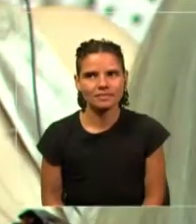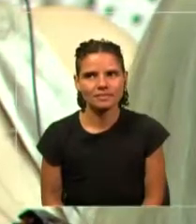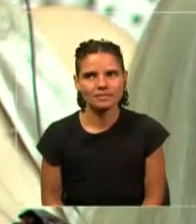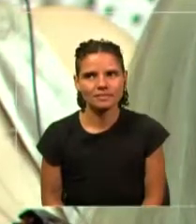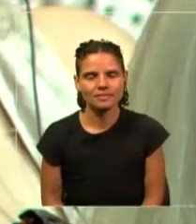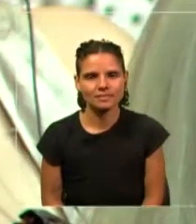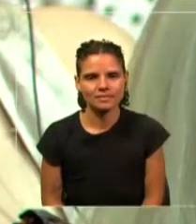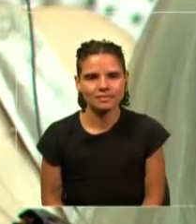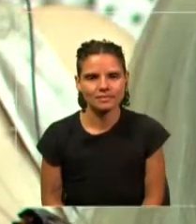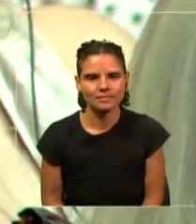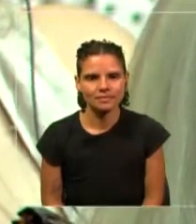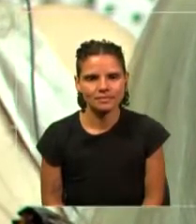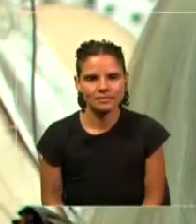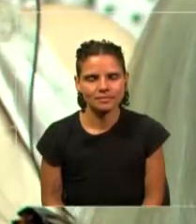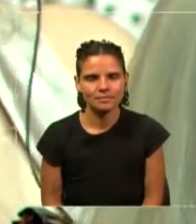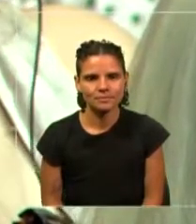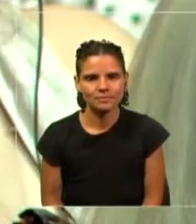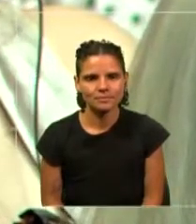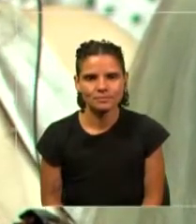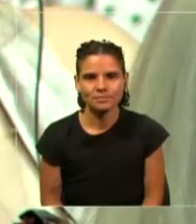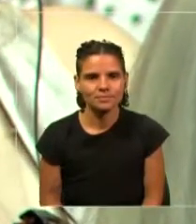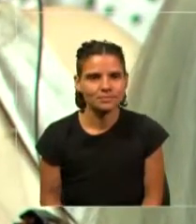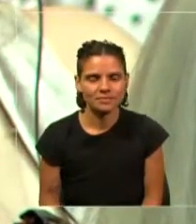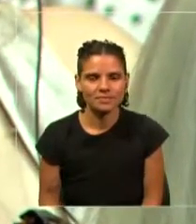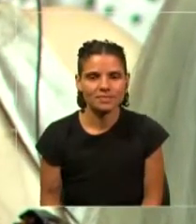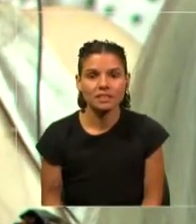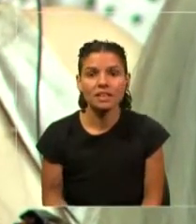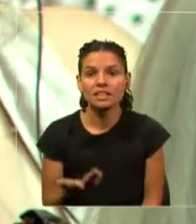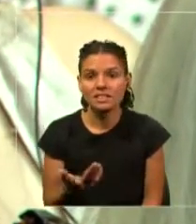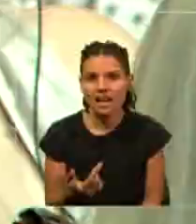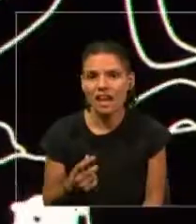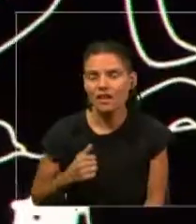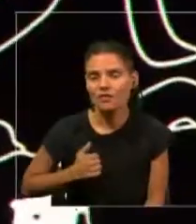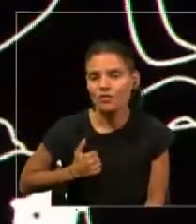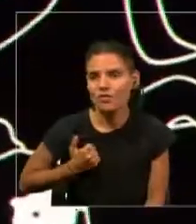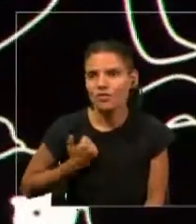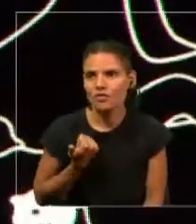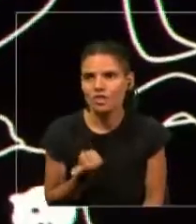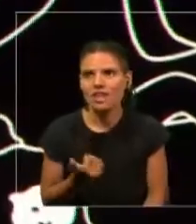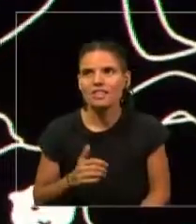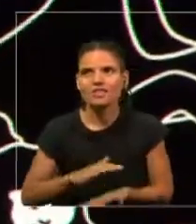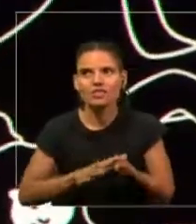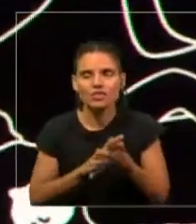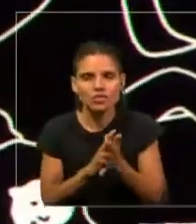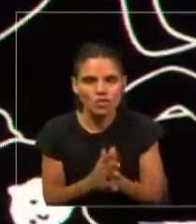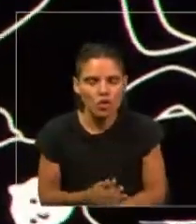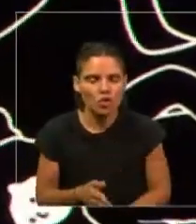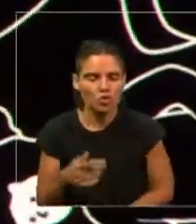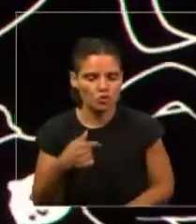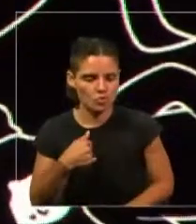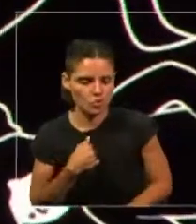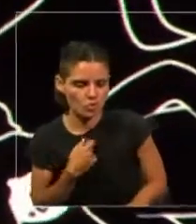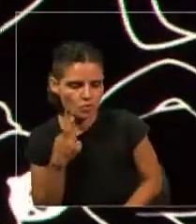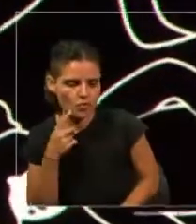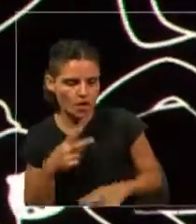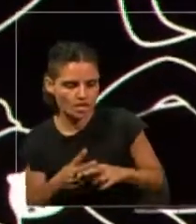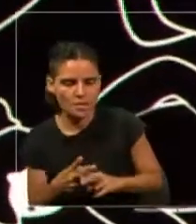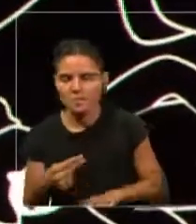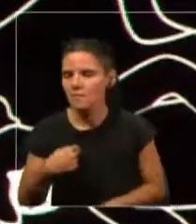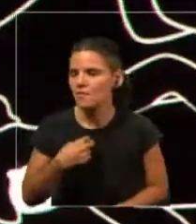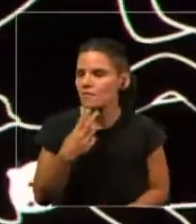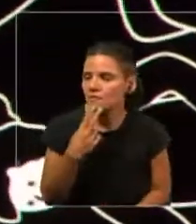la voluntad de mercantilizar todos nuestros estados y todos los aspectos de